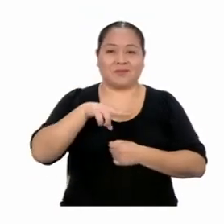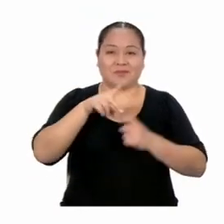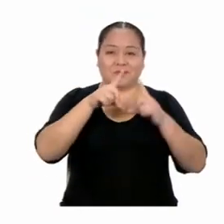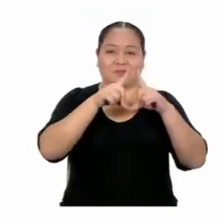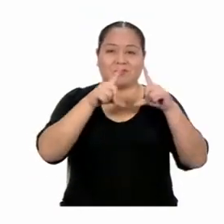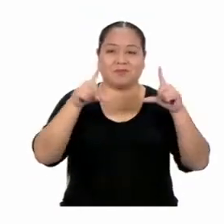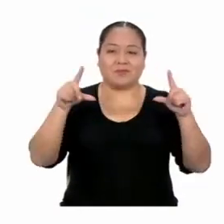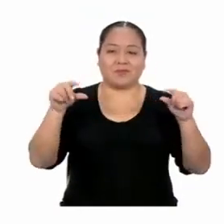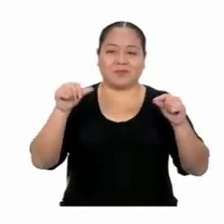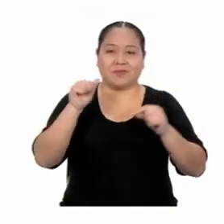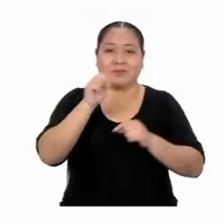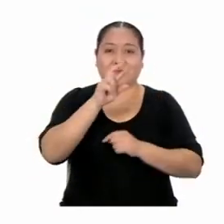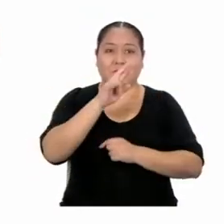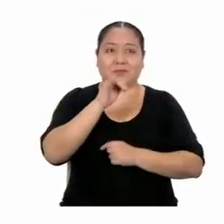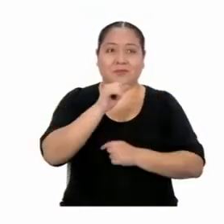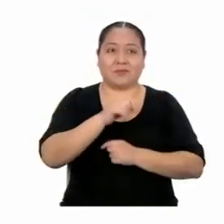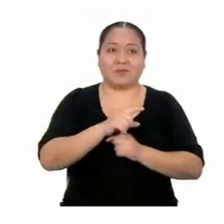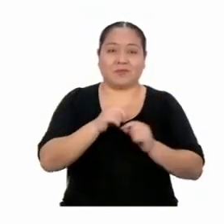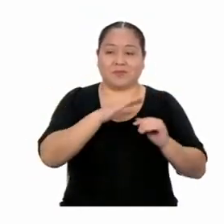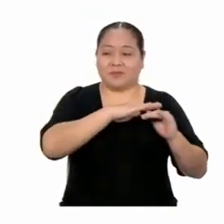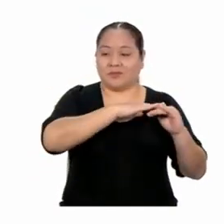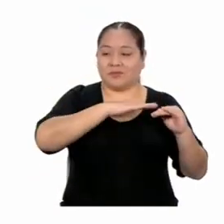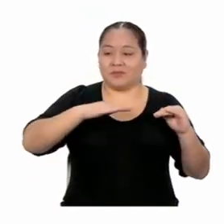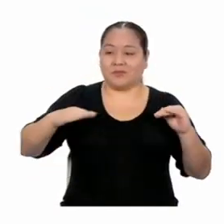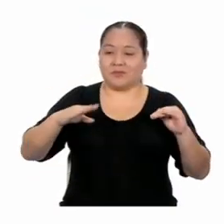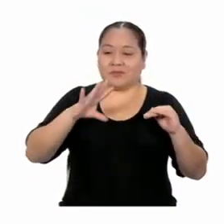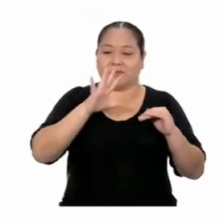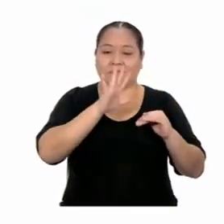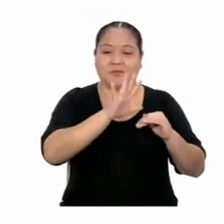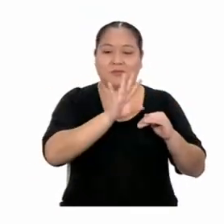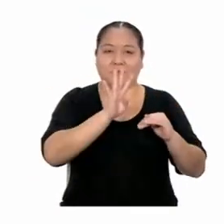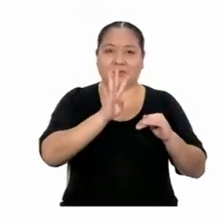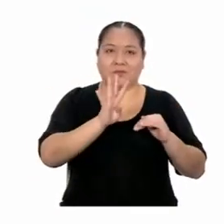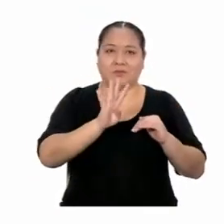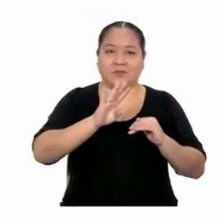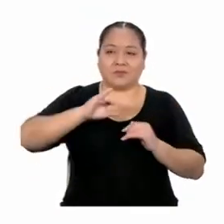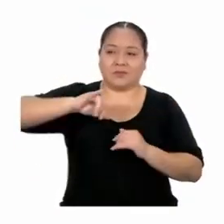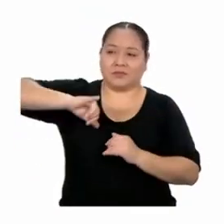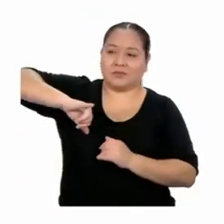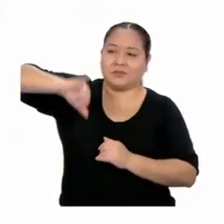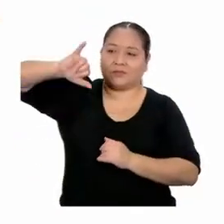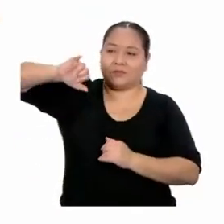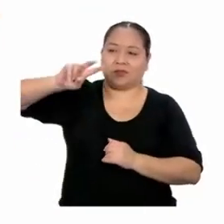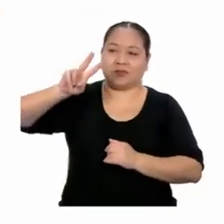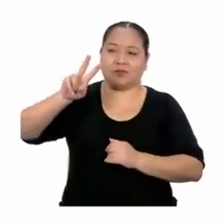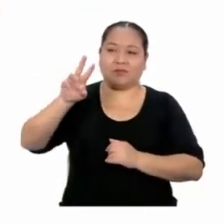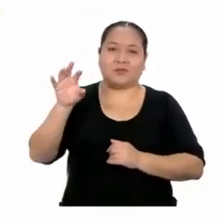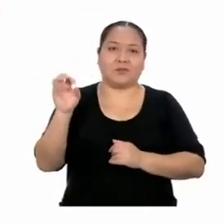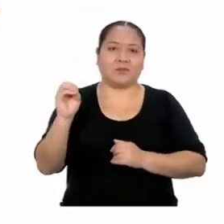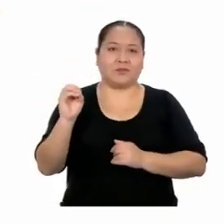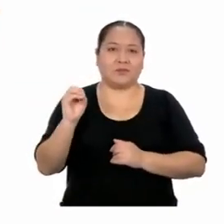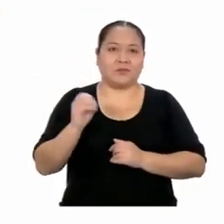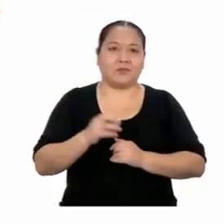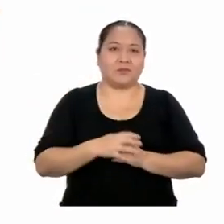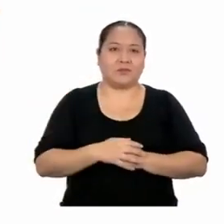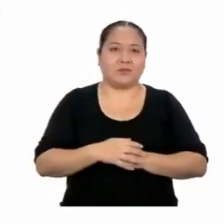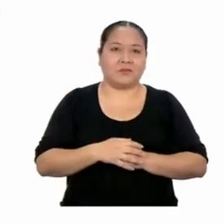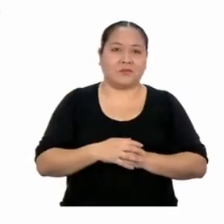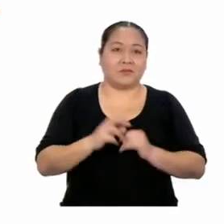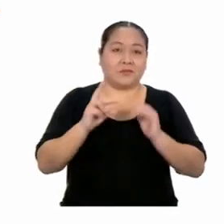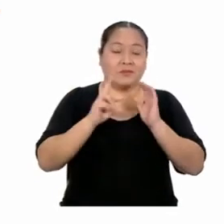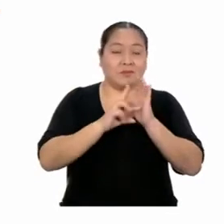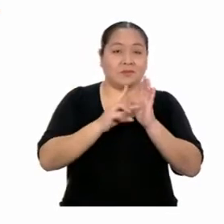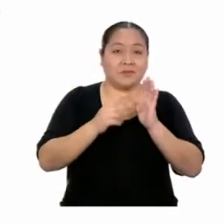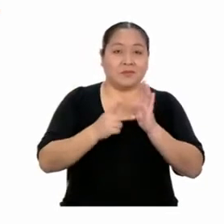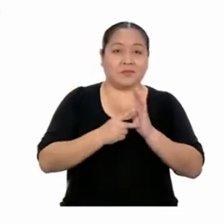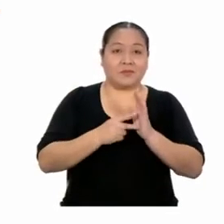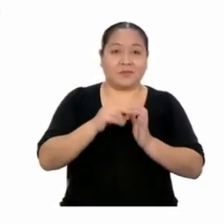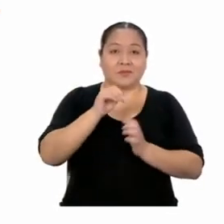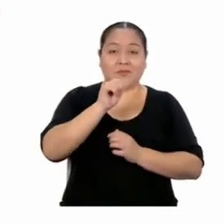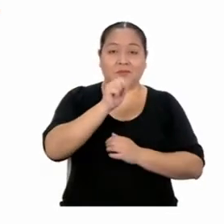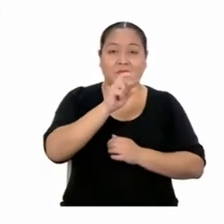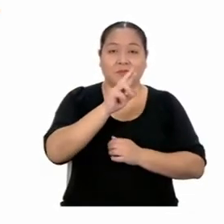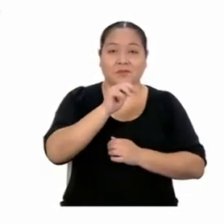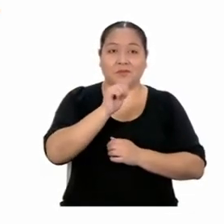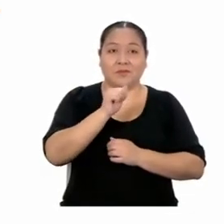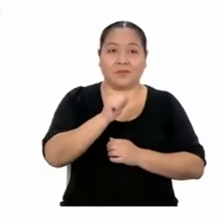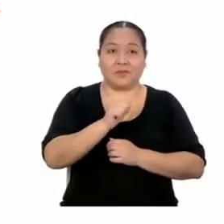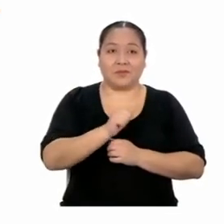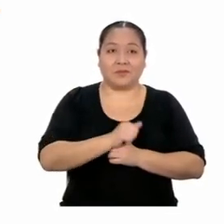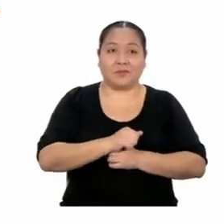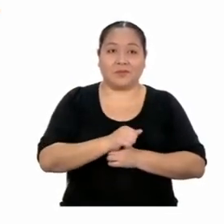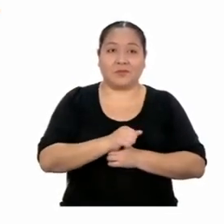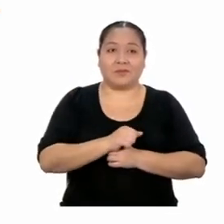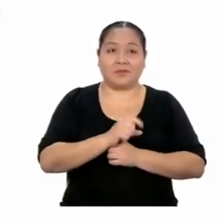que el largo es 54 metros y el ancho es 20 metros. Por lo tanto, el área del